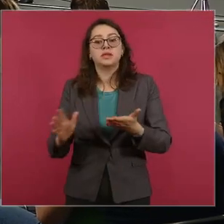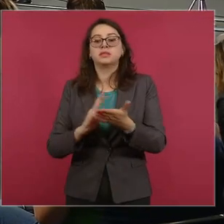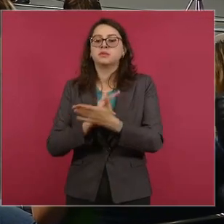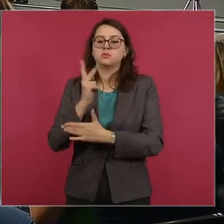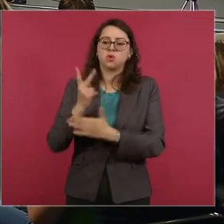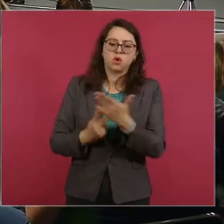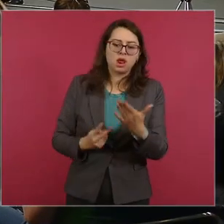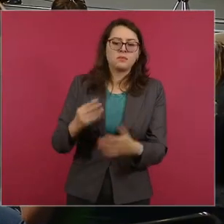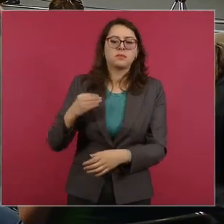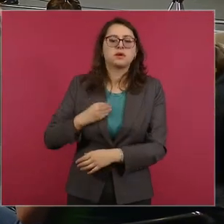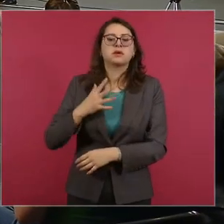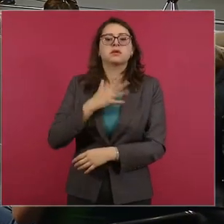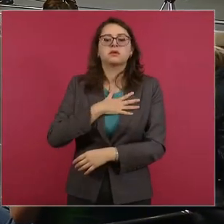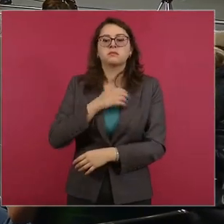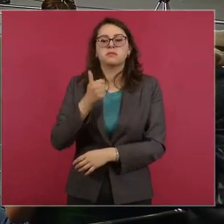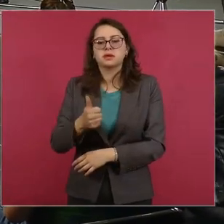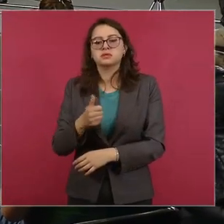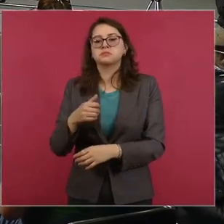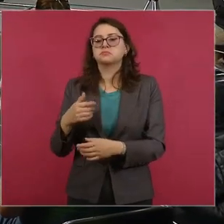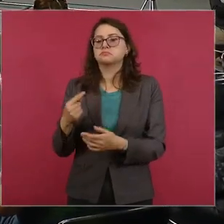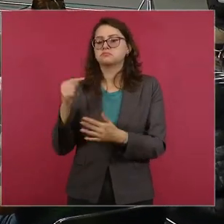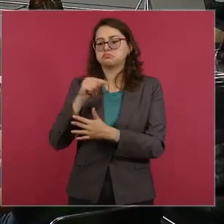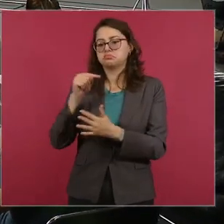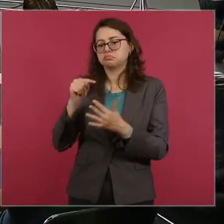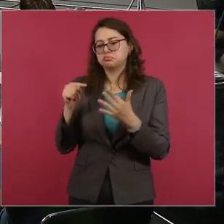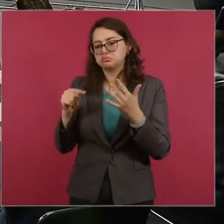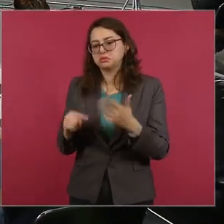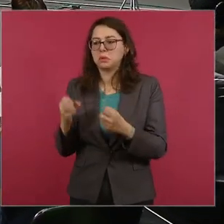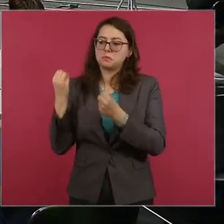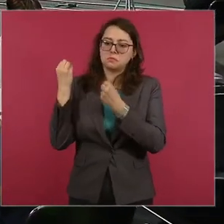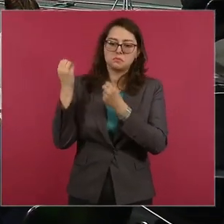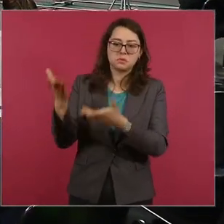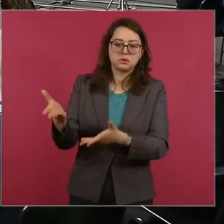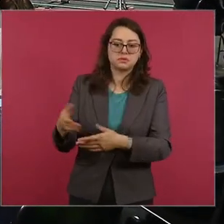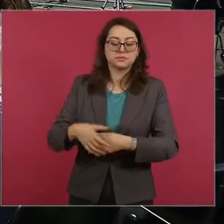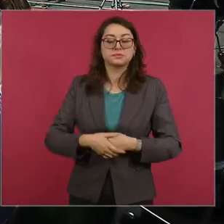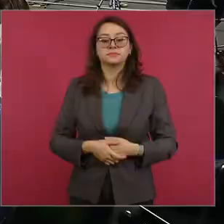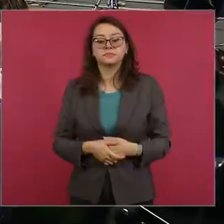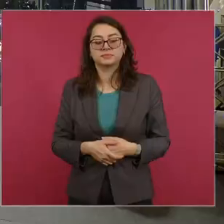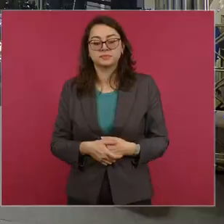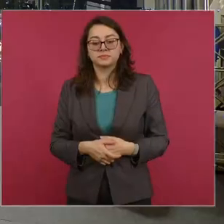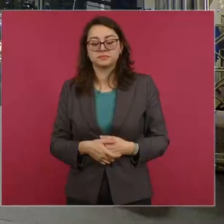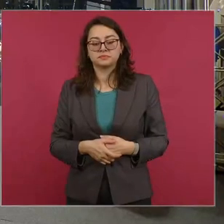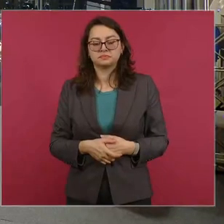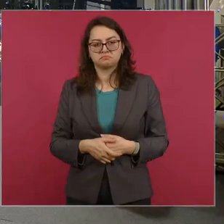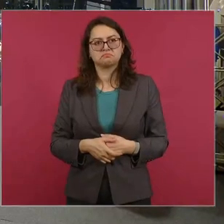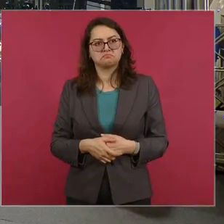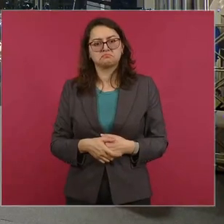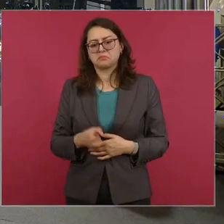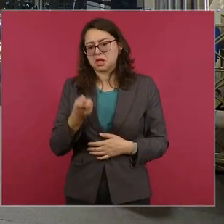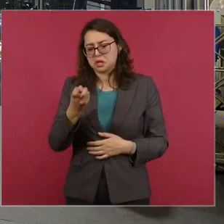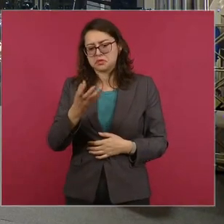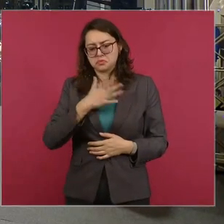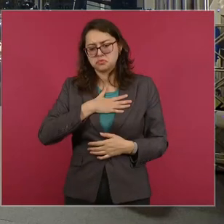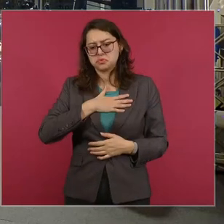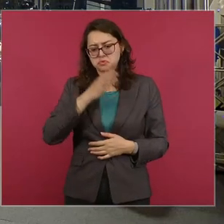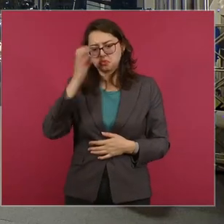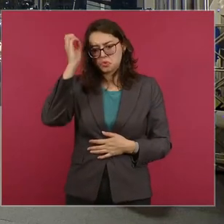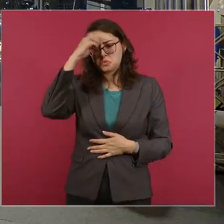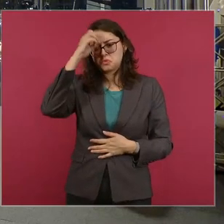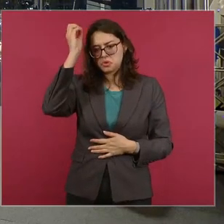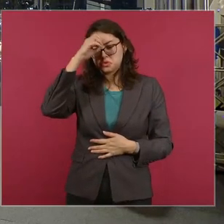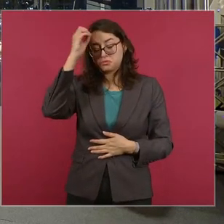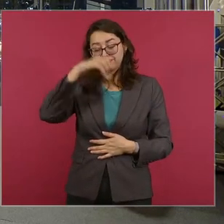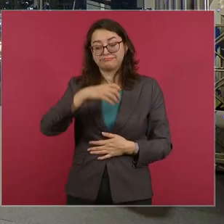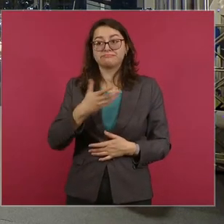que se están aplicando allá en Tamaulipas y esa es mi opinión y además lo